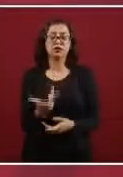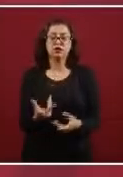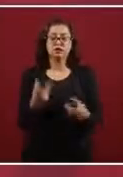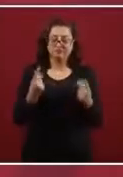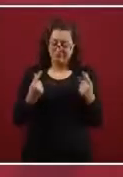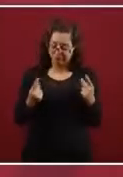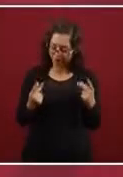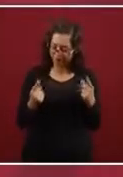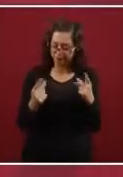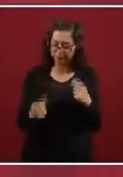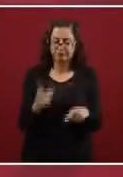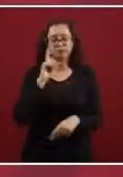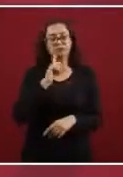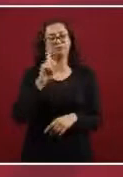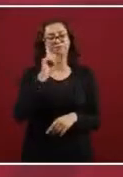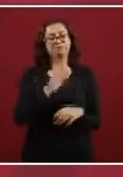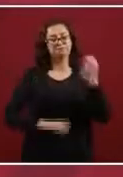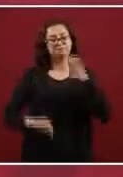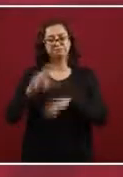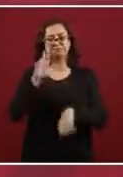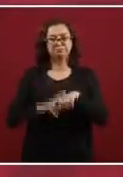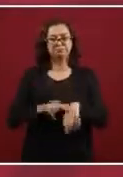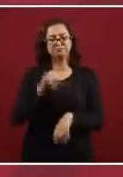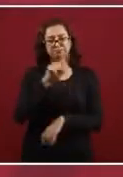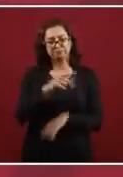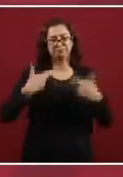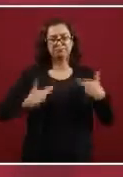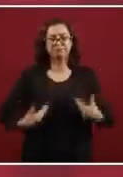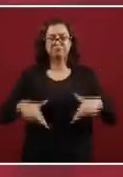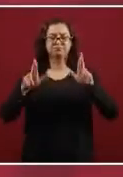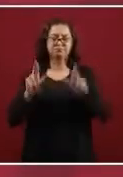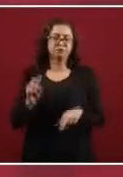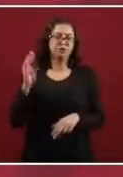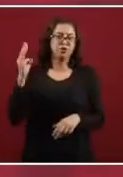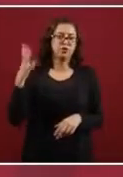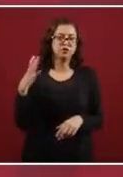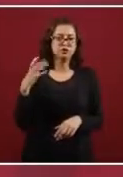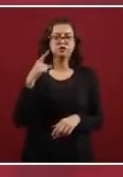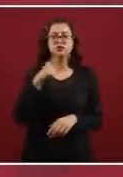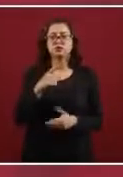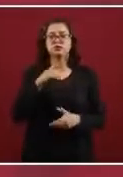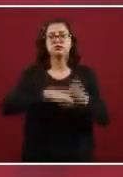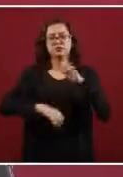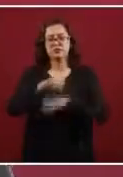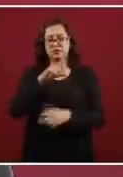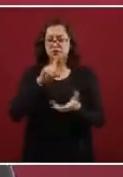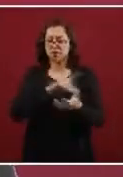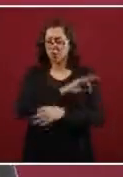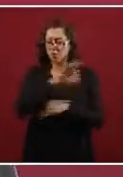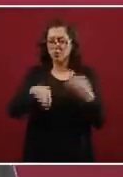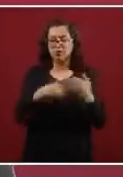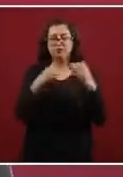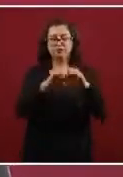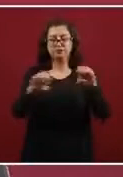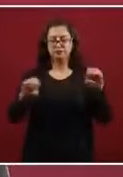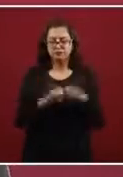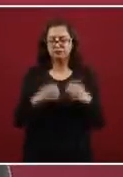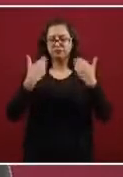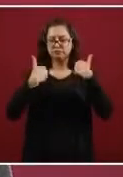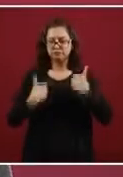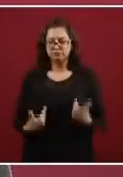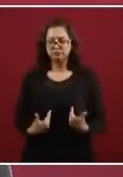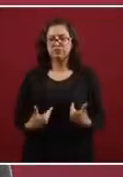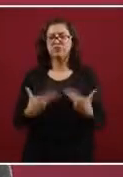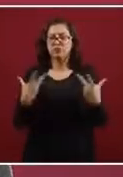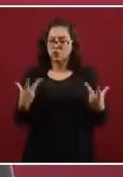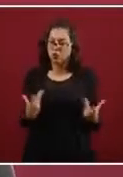activa embajadora en Washington y todo su equipo en la embajada, y un servidor. Hemos estado, muy en